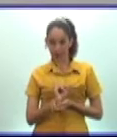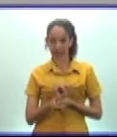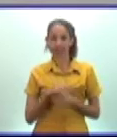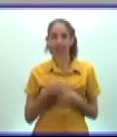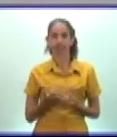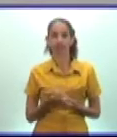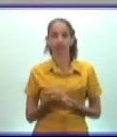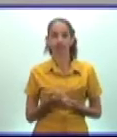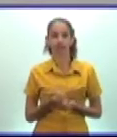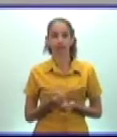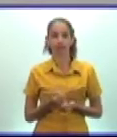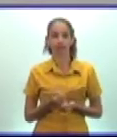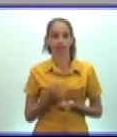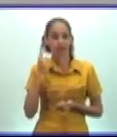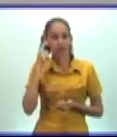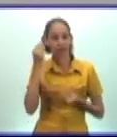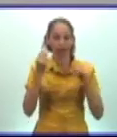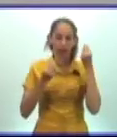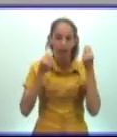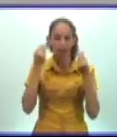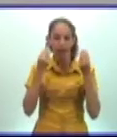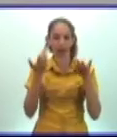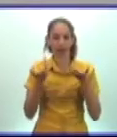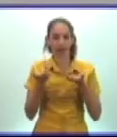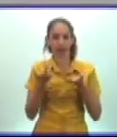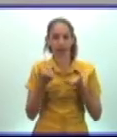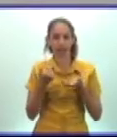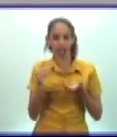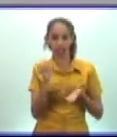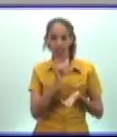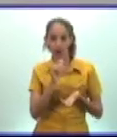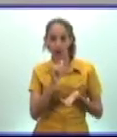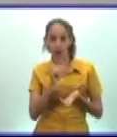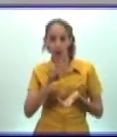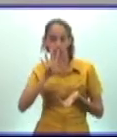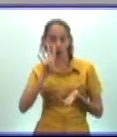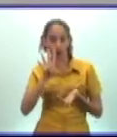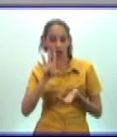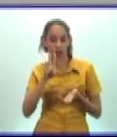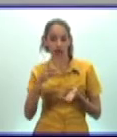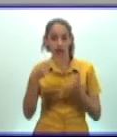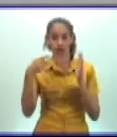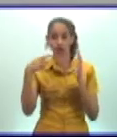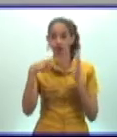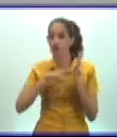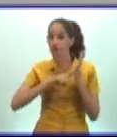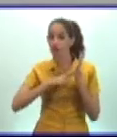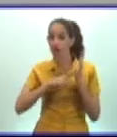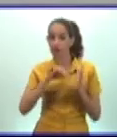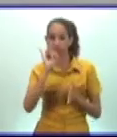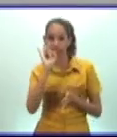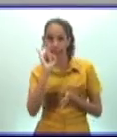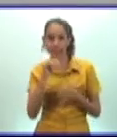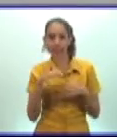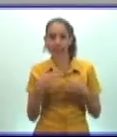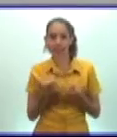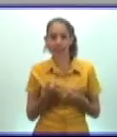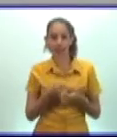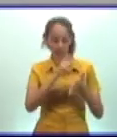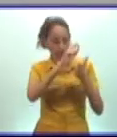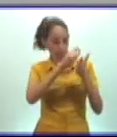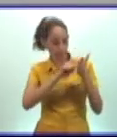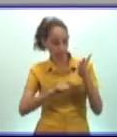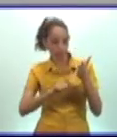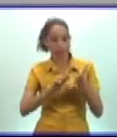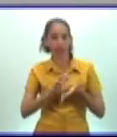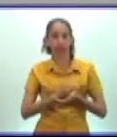Realizamos análogamente 4 por 7 sextos. Ahí sí podemos simplificar el 4 con